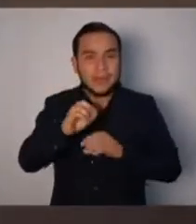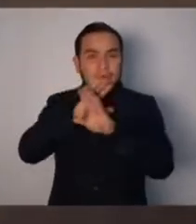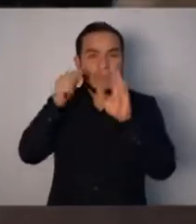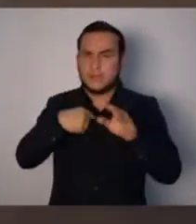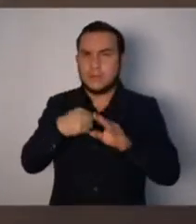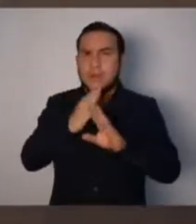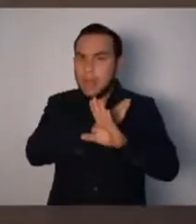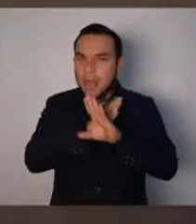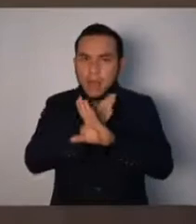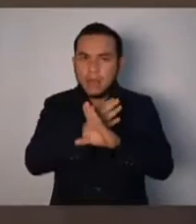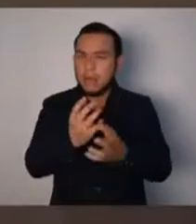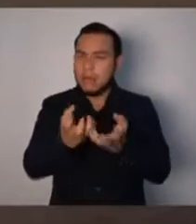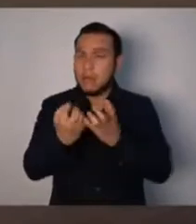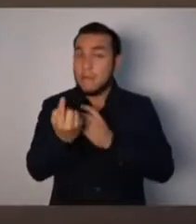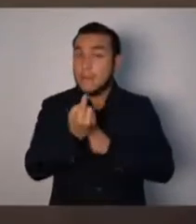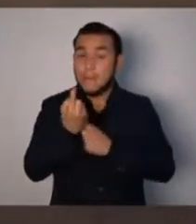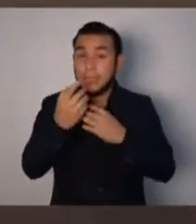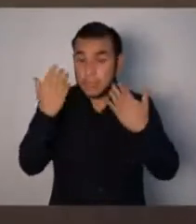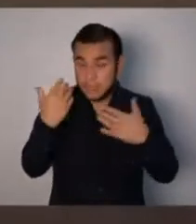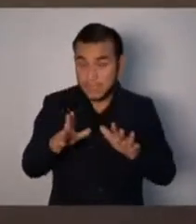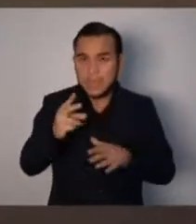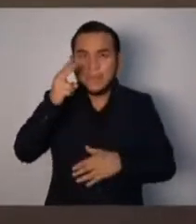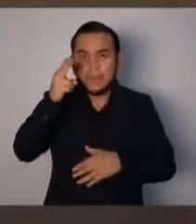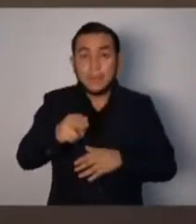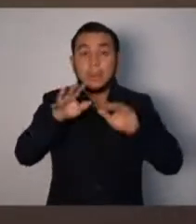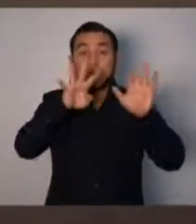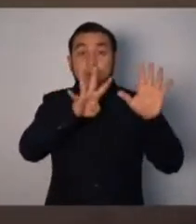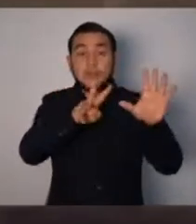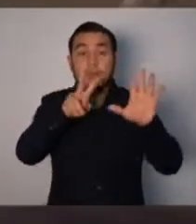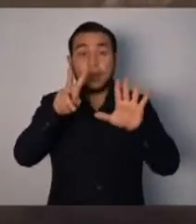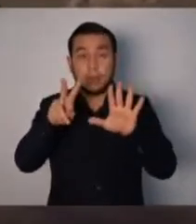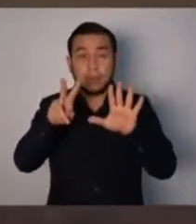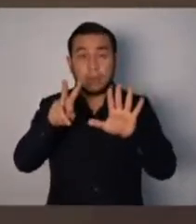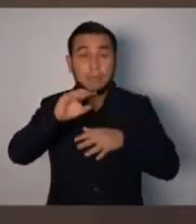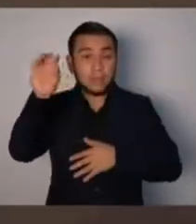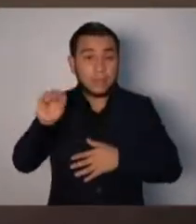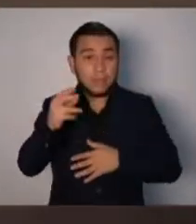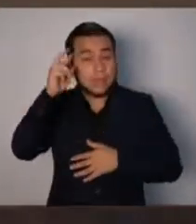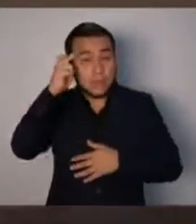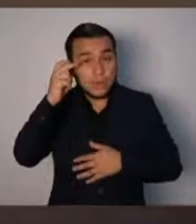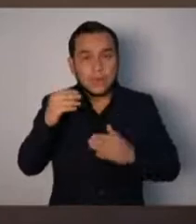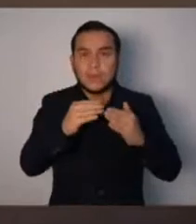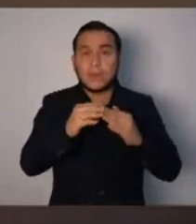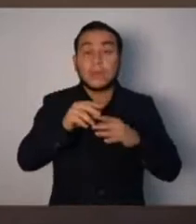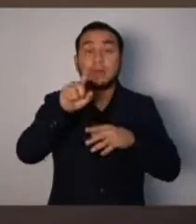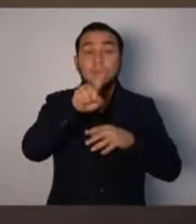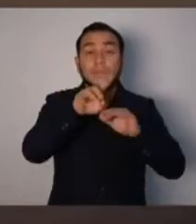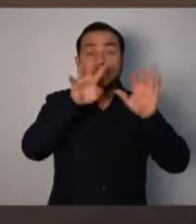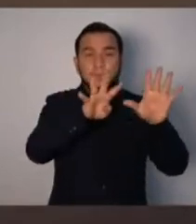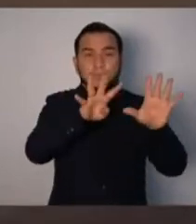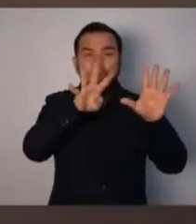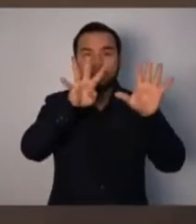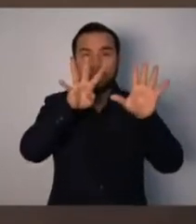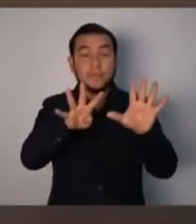al otro montón de sinvergüenzas pero como ya lo habían hecho en el 97 con villalobos y no pasó nada lo habían hecho en mil 90 en el 90 de